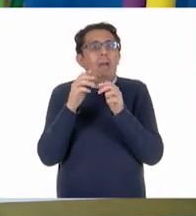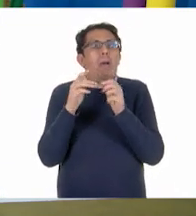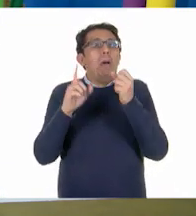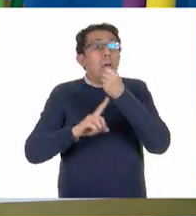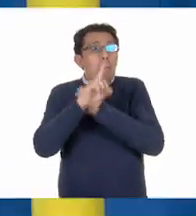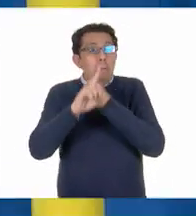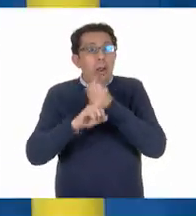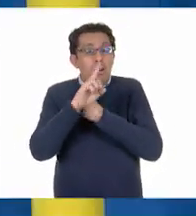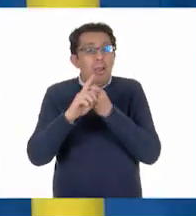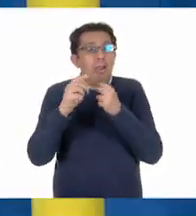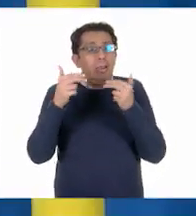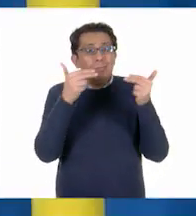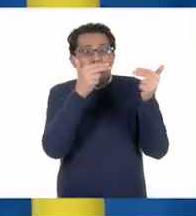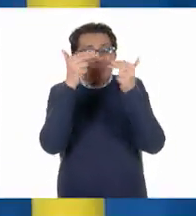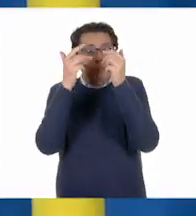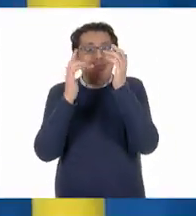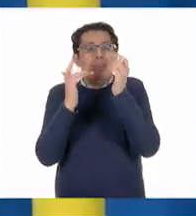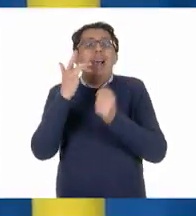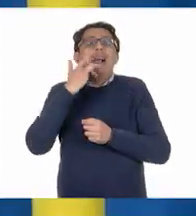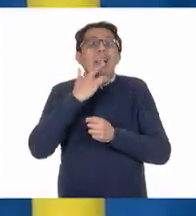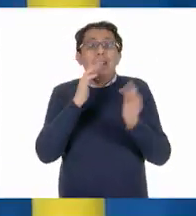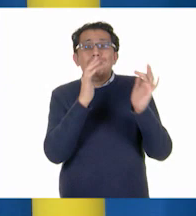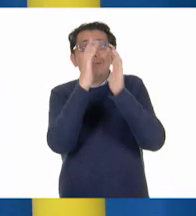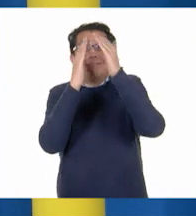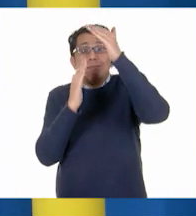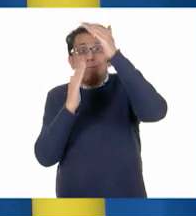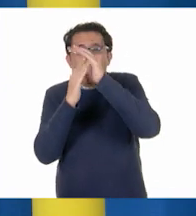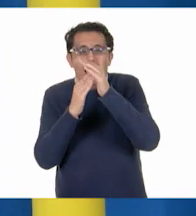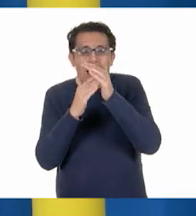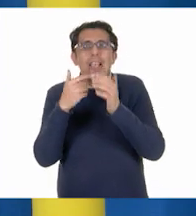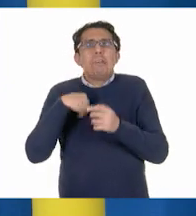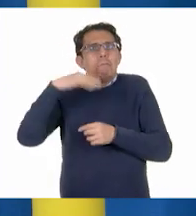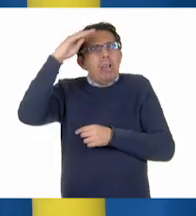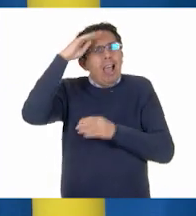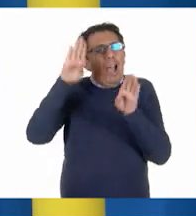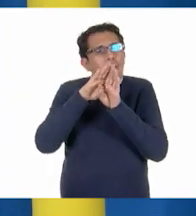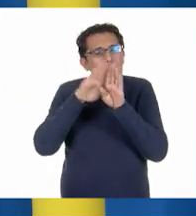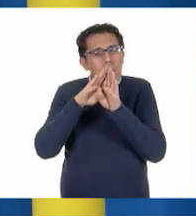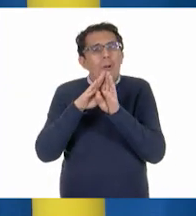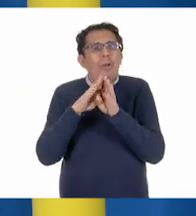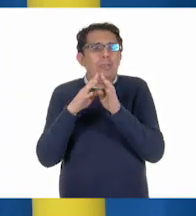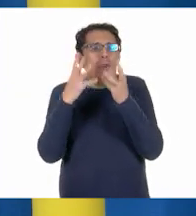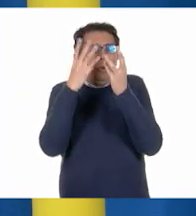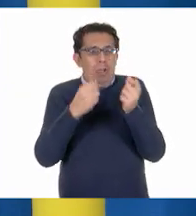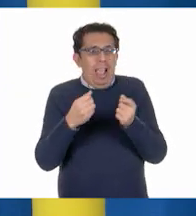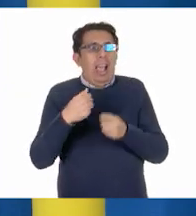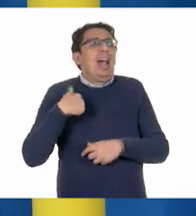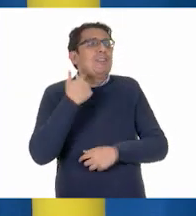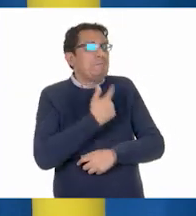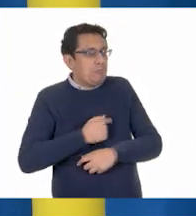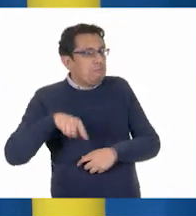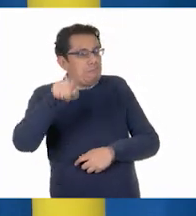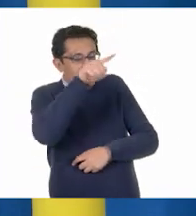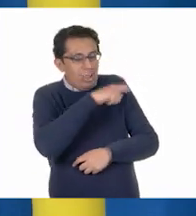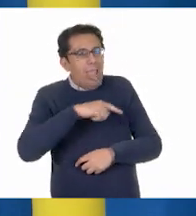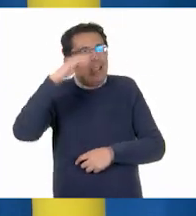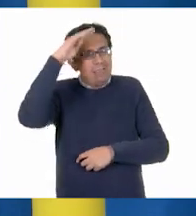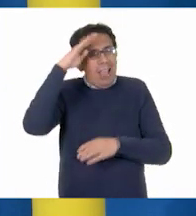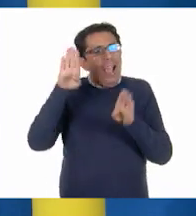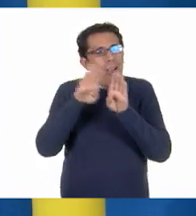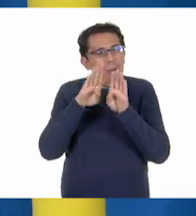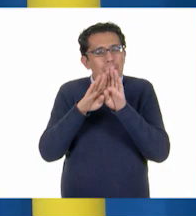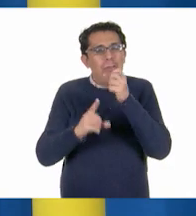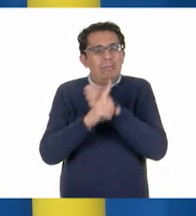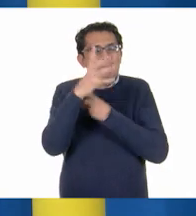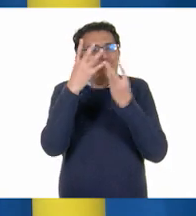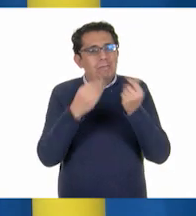lo prometo. Me da gusto que ya estén pensando en cómo podemos llevar a cabo algunas acciones. Allá en casa los invitamos